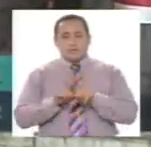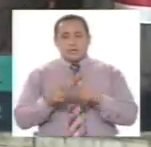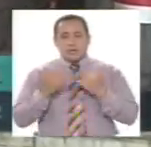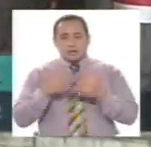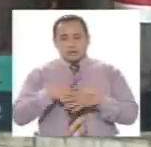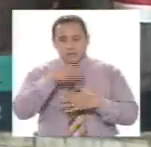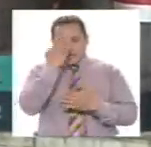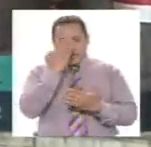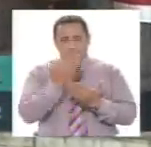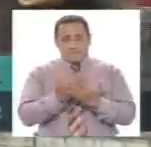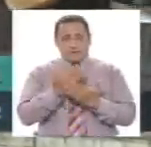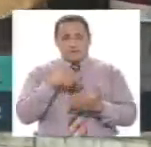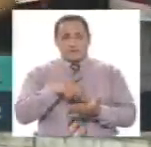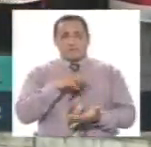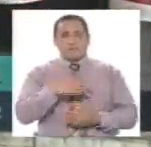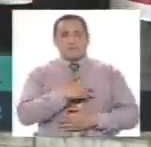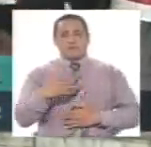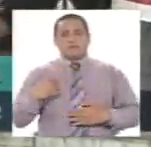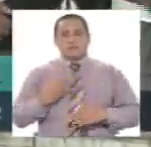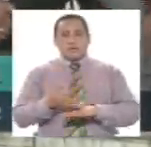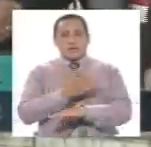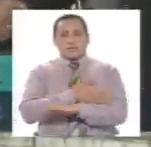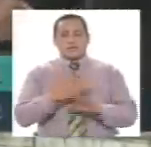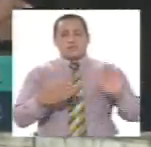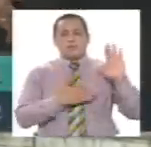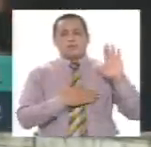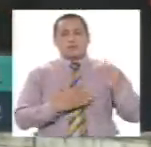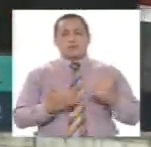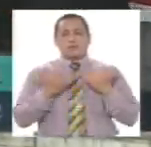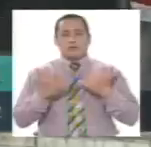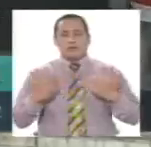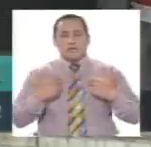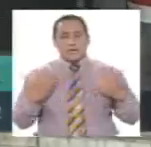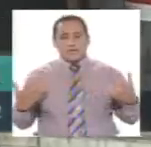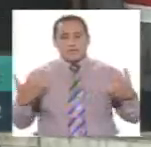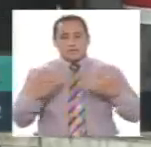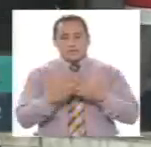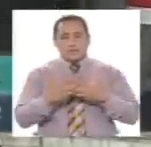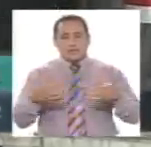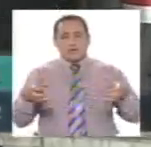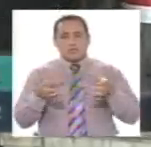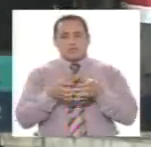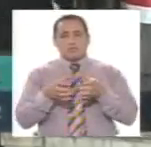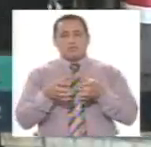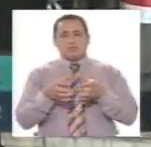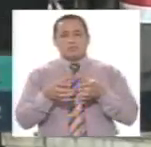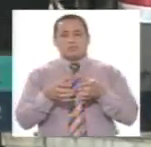de adelante los ministros recientemente juramentados que integran ahora el gabinete